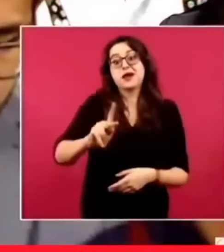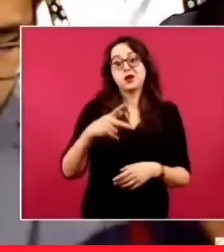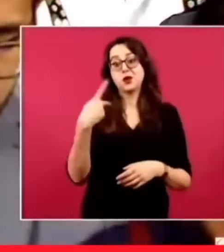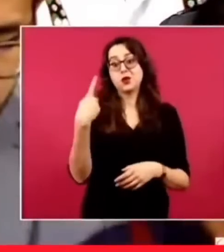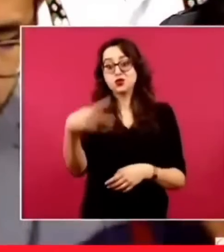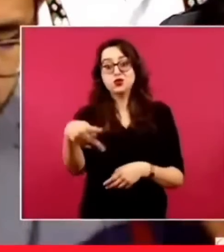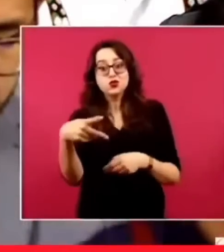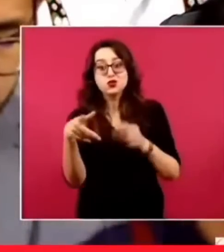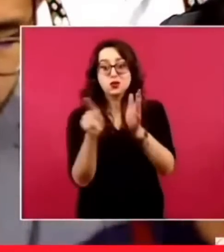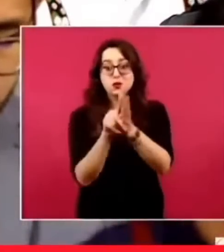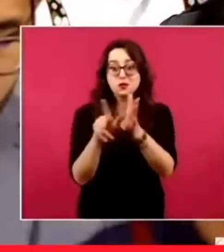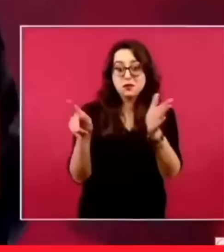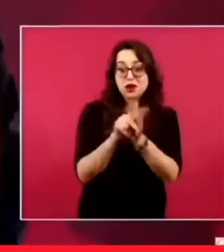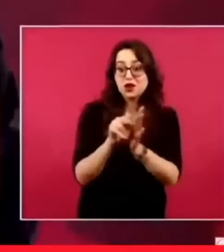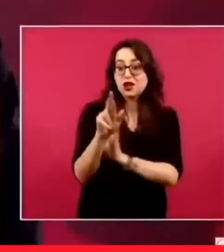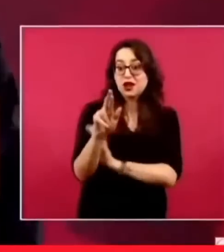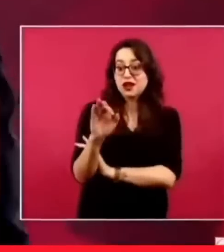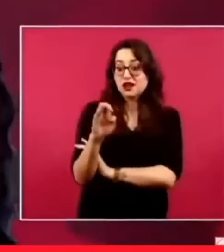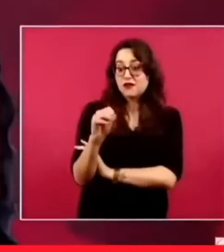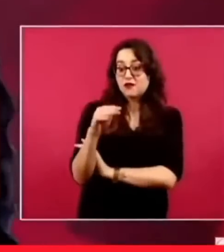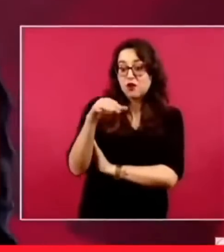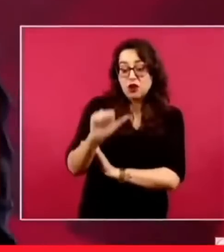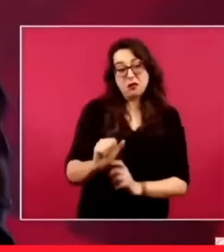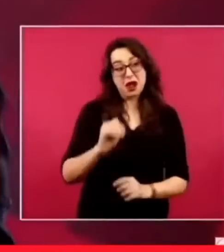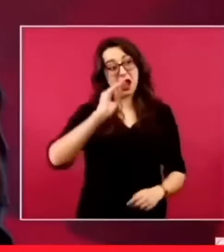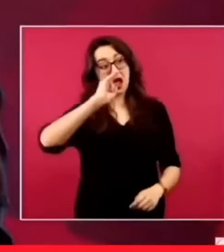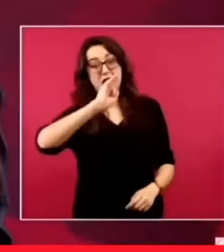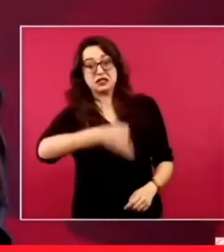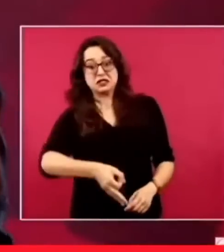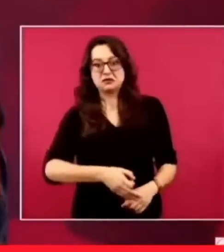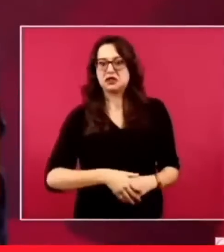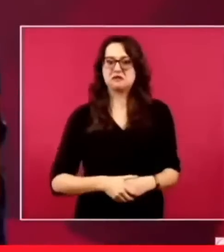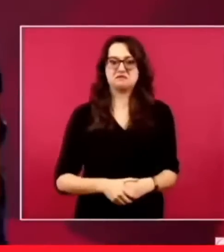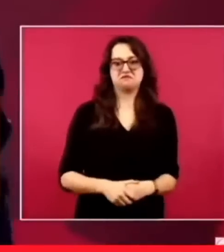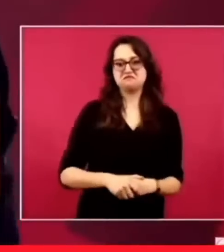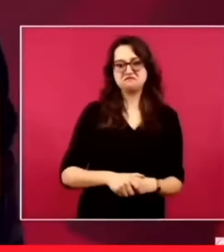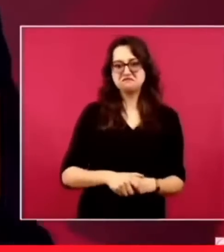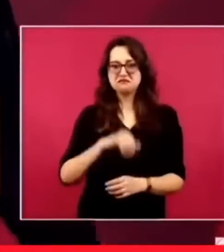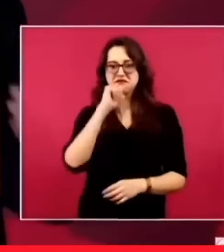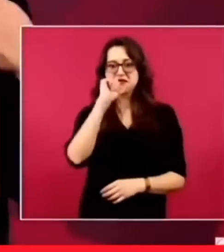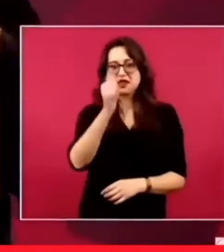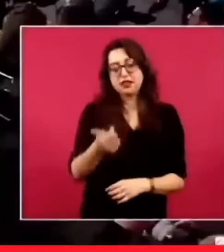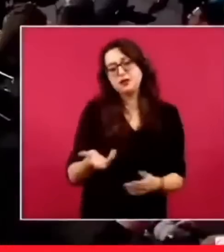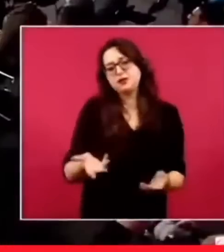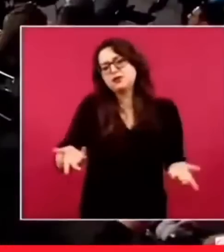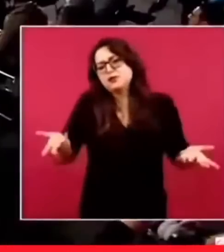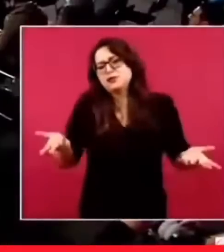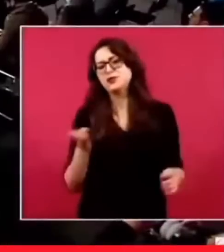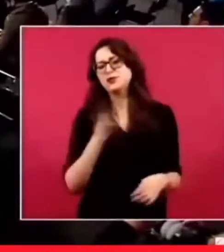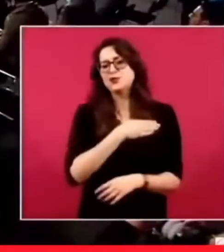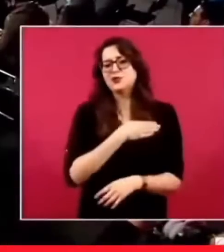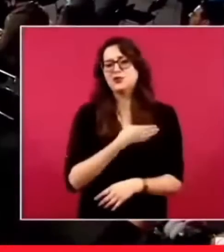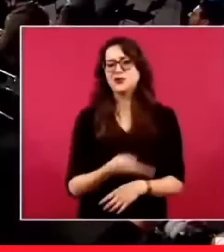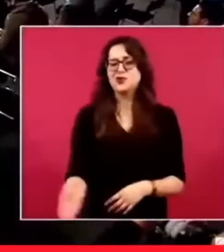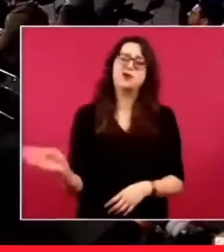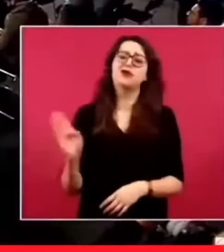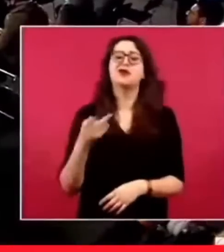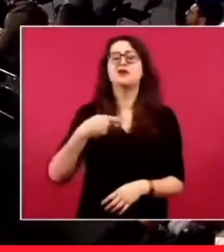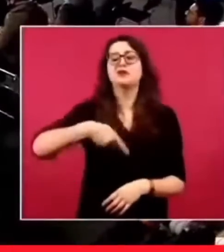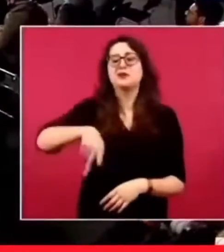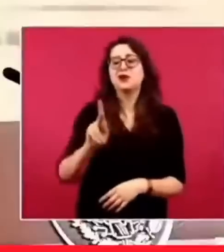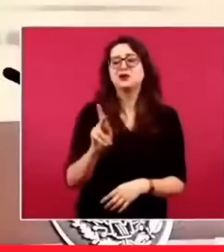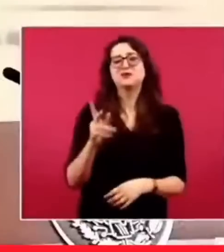Pero pues ya en el plan que están, de que no les gusta nada, ya para no fallar